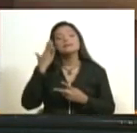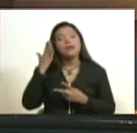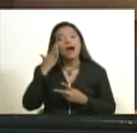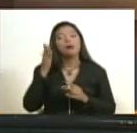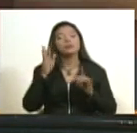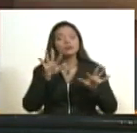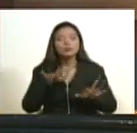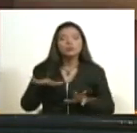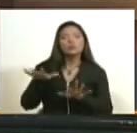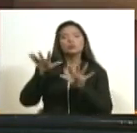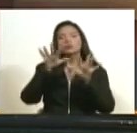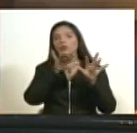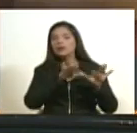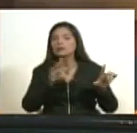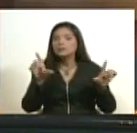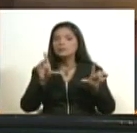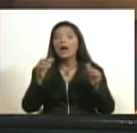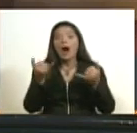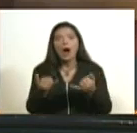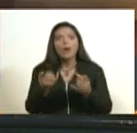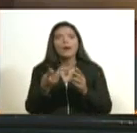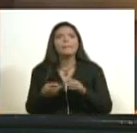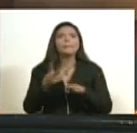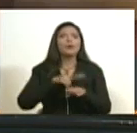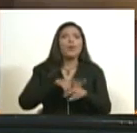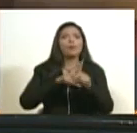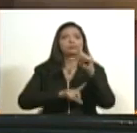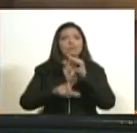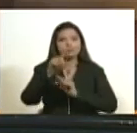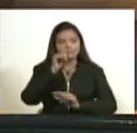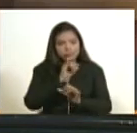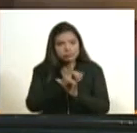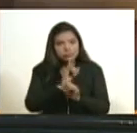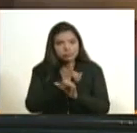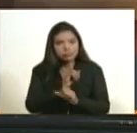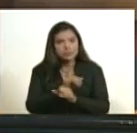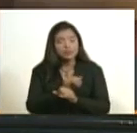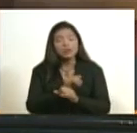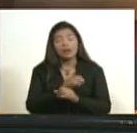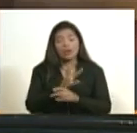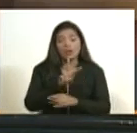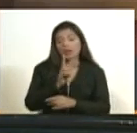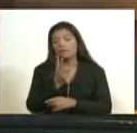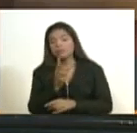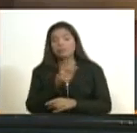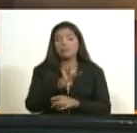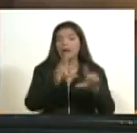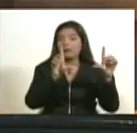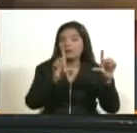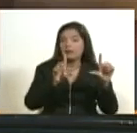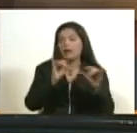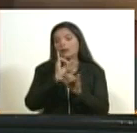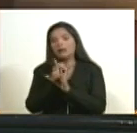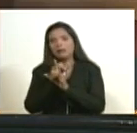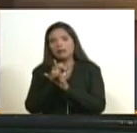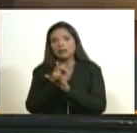los medios y ahora de las redes. Las redes se combinan, medios con redes, redes con